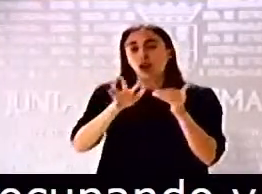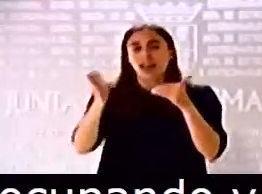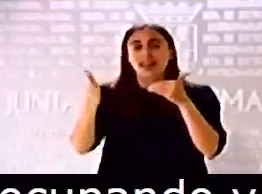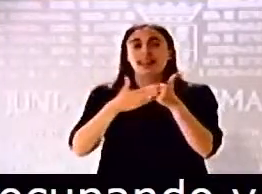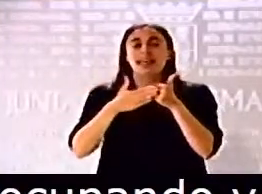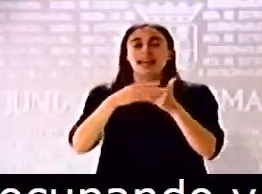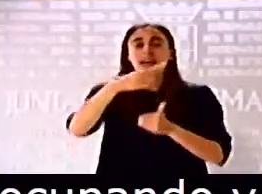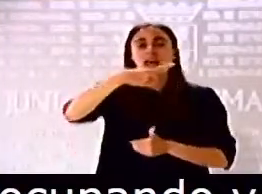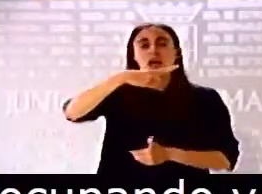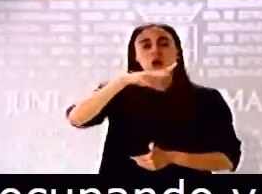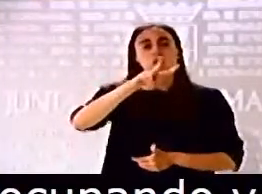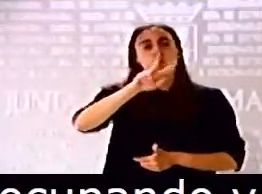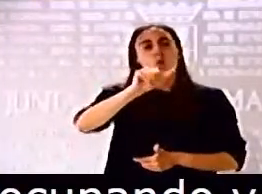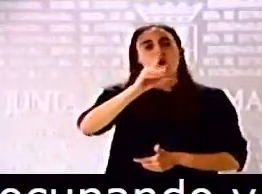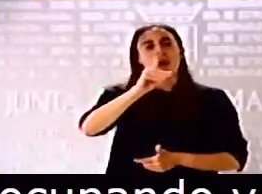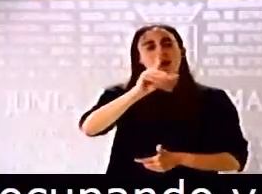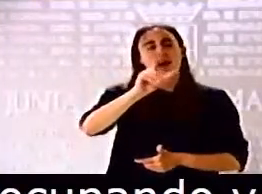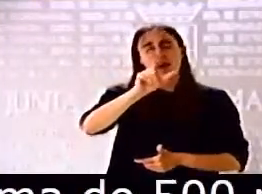de Guadalupe,